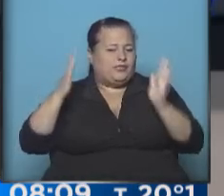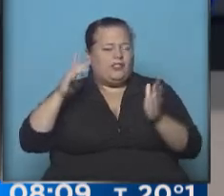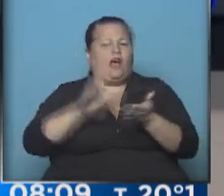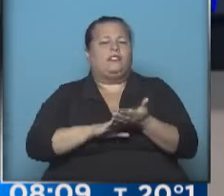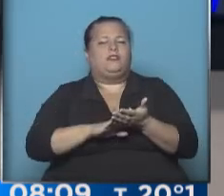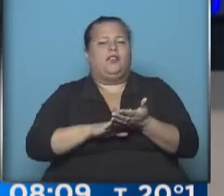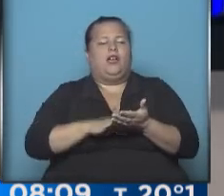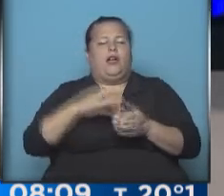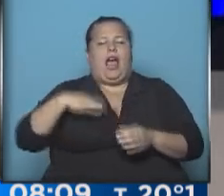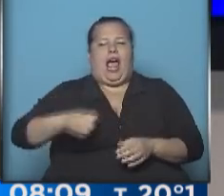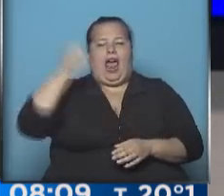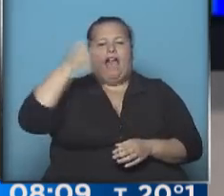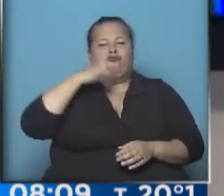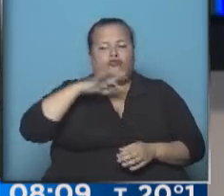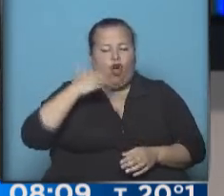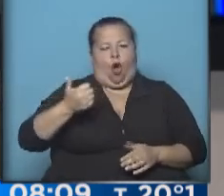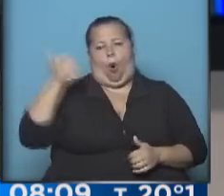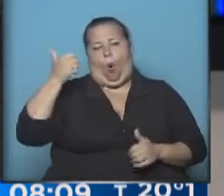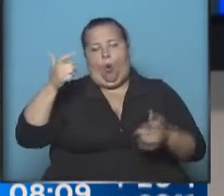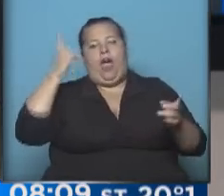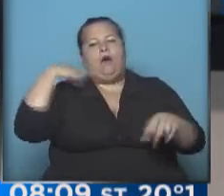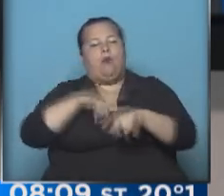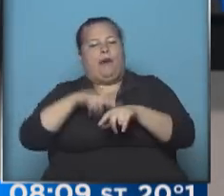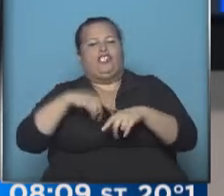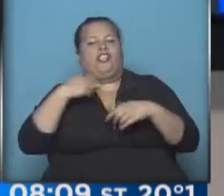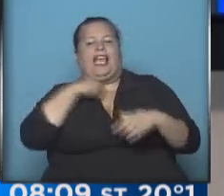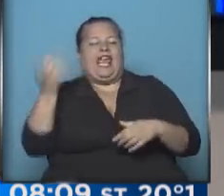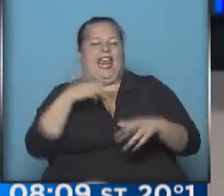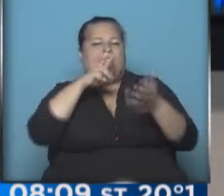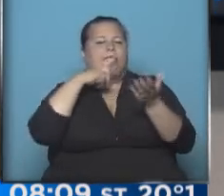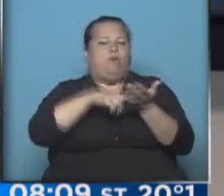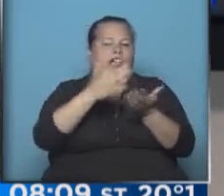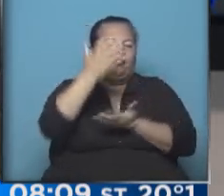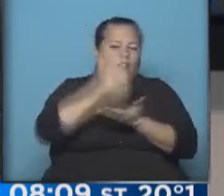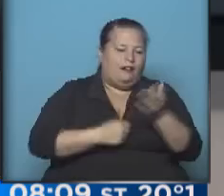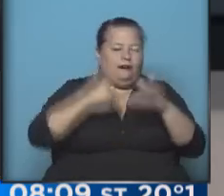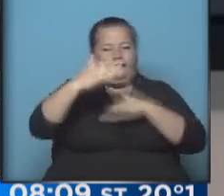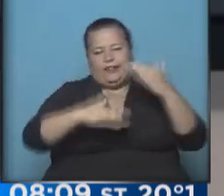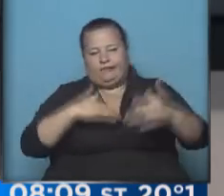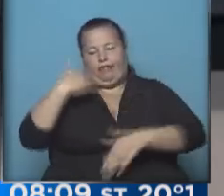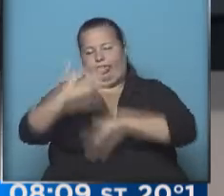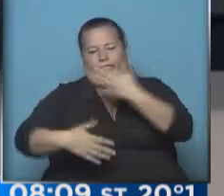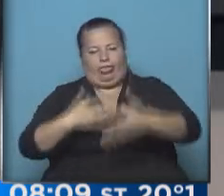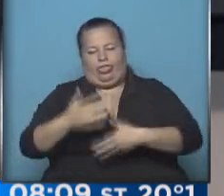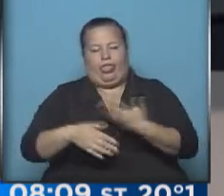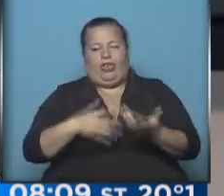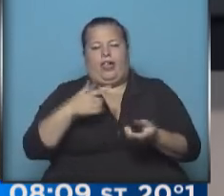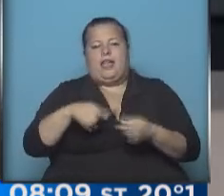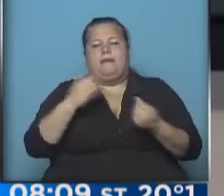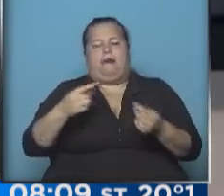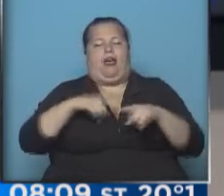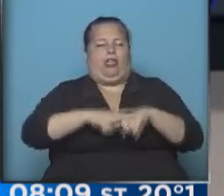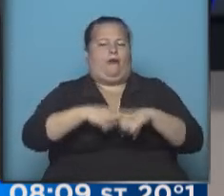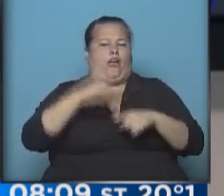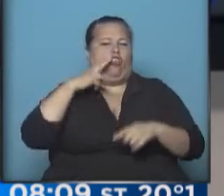durante la rentabilidad de la soja era tan grande y que en su momento se quisieron poner las retenciones móviles que dio toda la el lugar a toda la